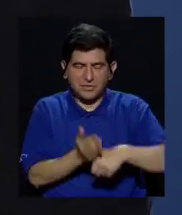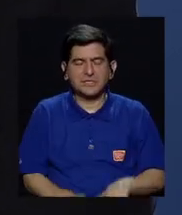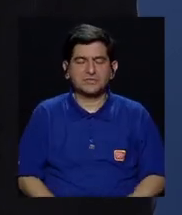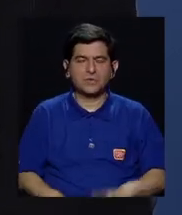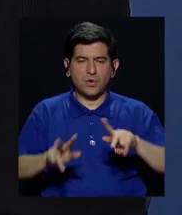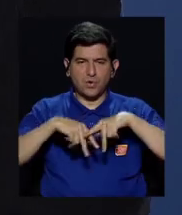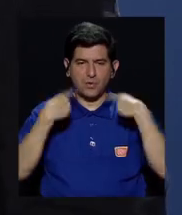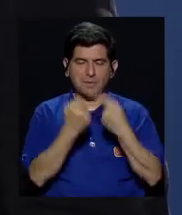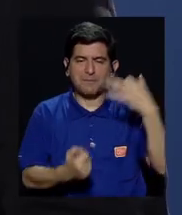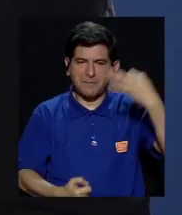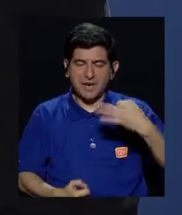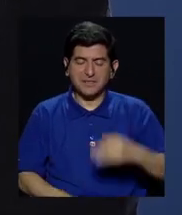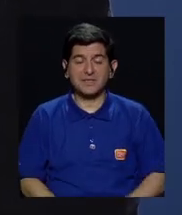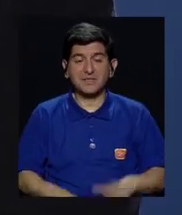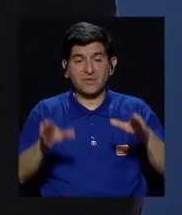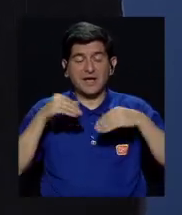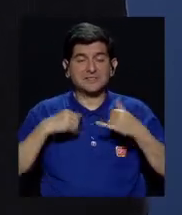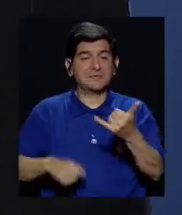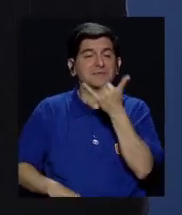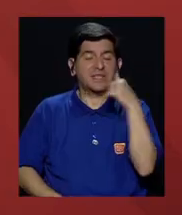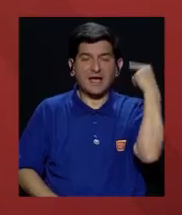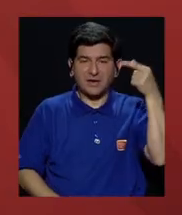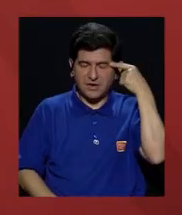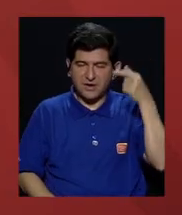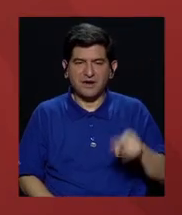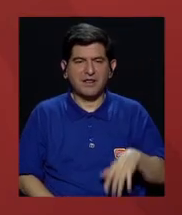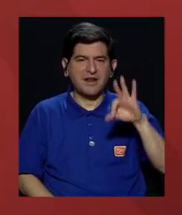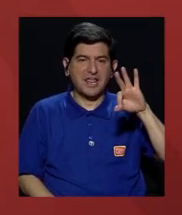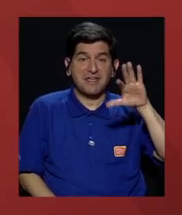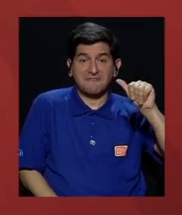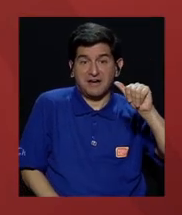oficialista a reconocer los errores de gobierno